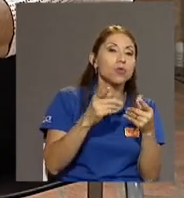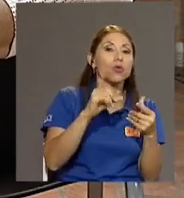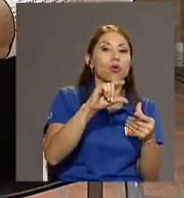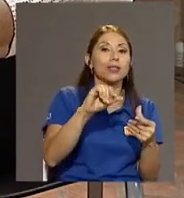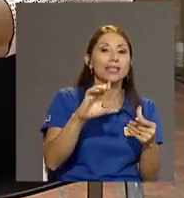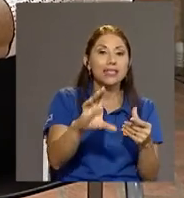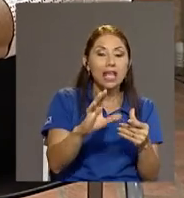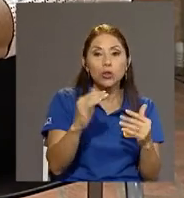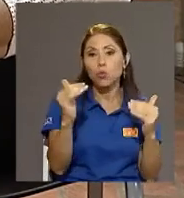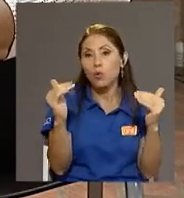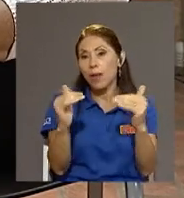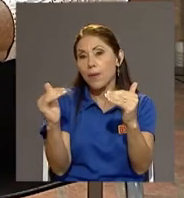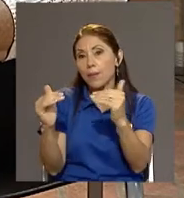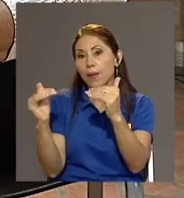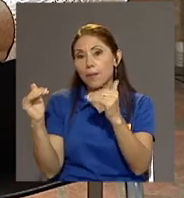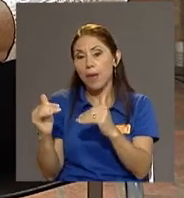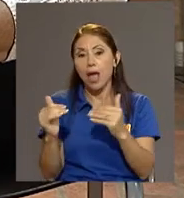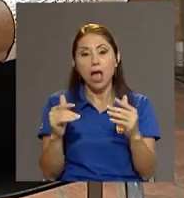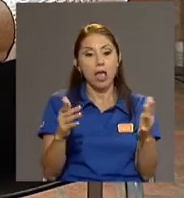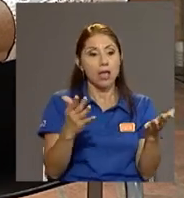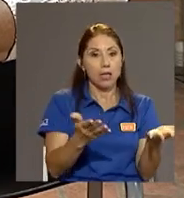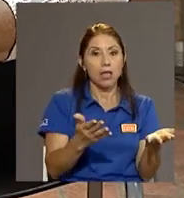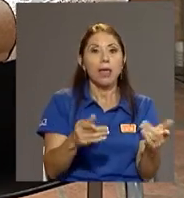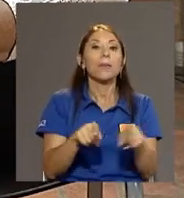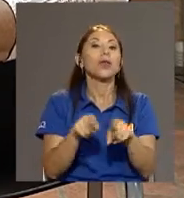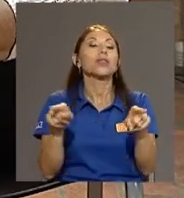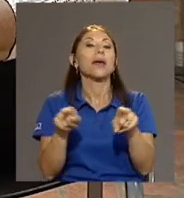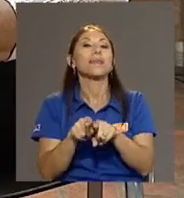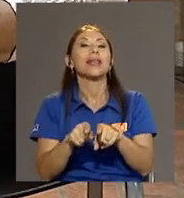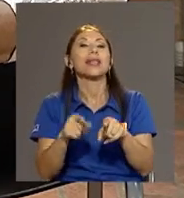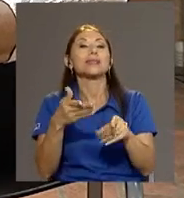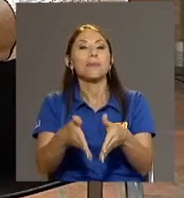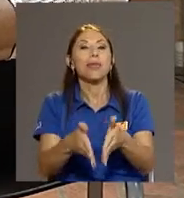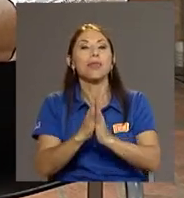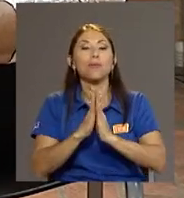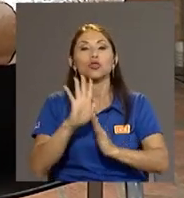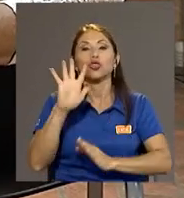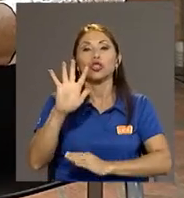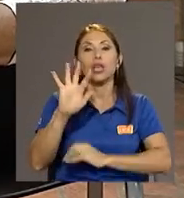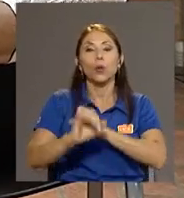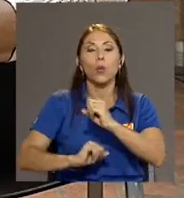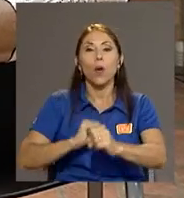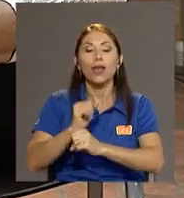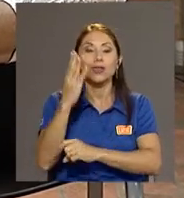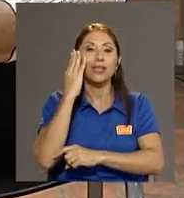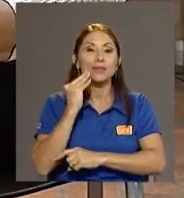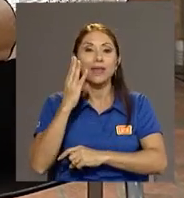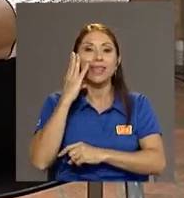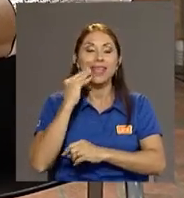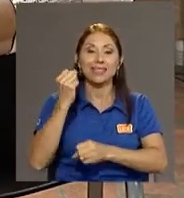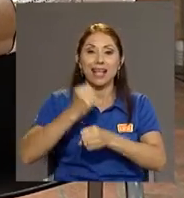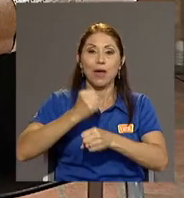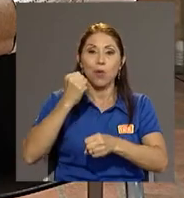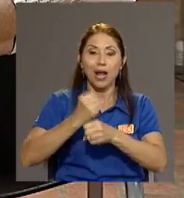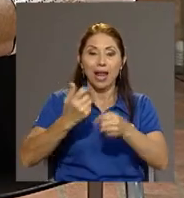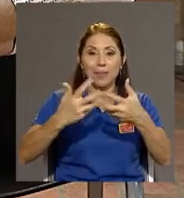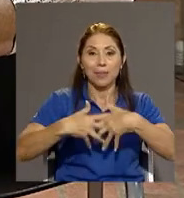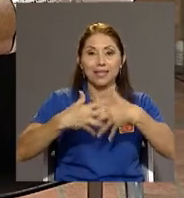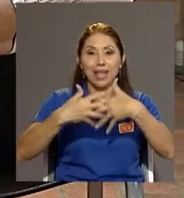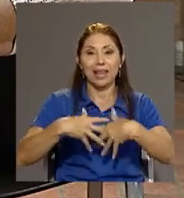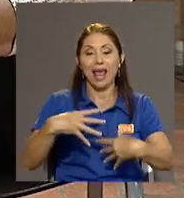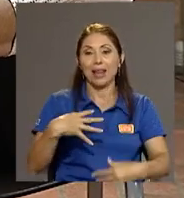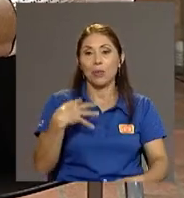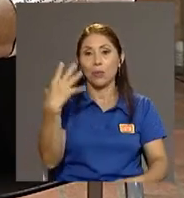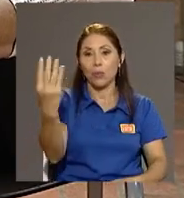sino además mínimo 5 años de experiencia de calle, laboral, empresarial, definitivamente, porque hoy